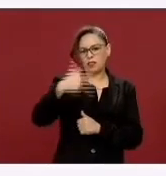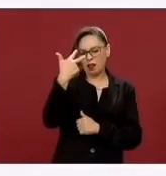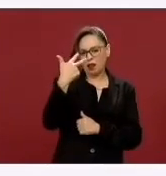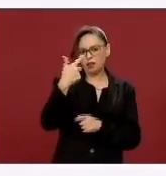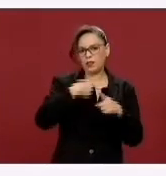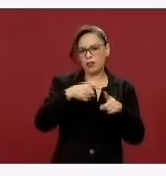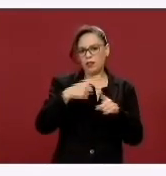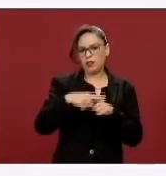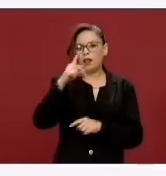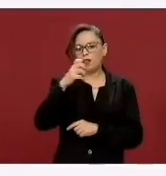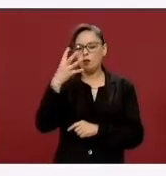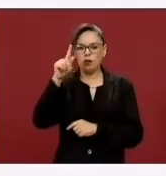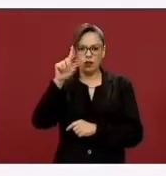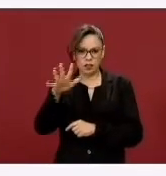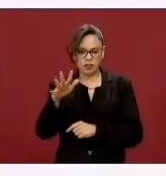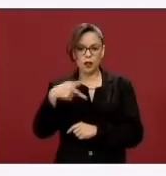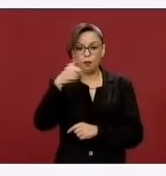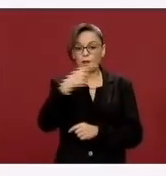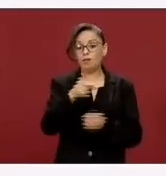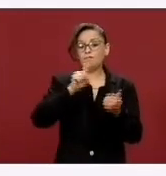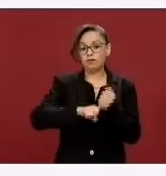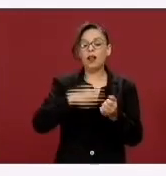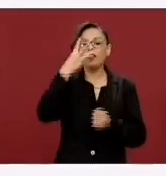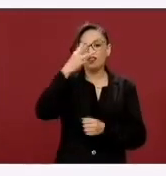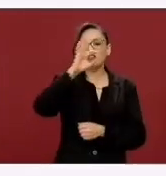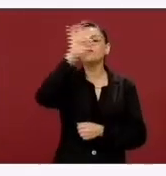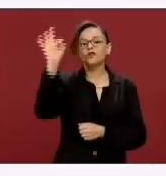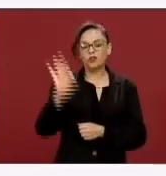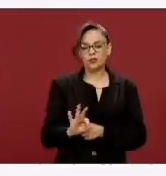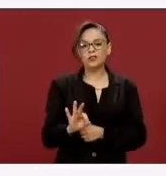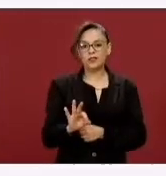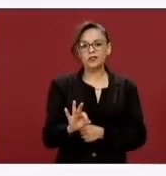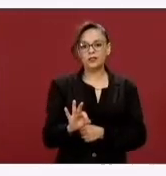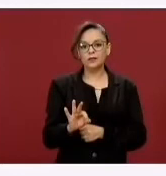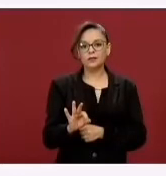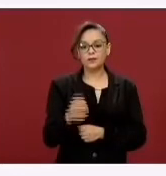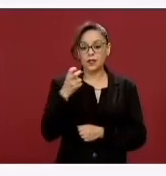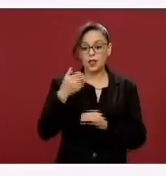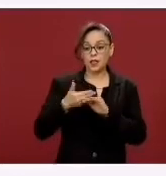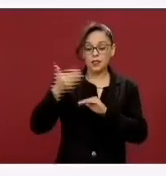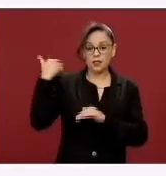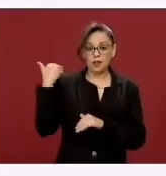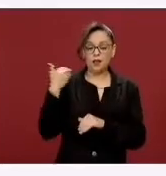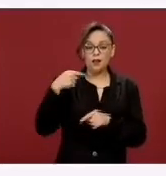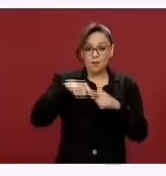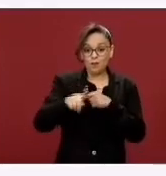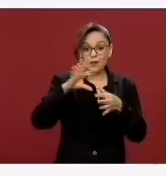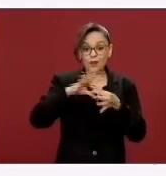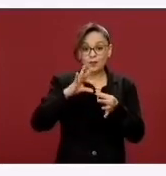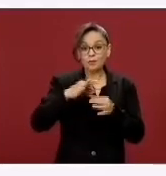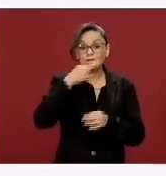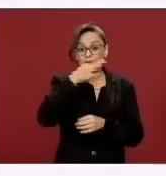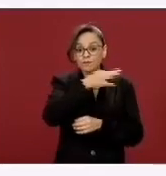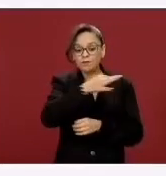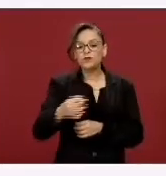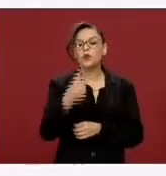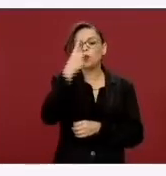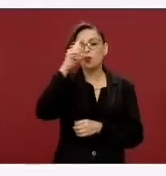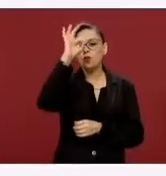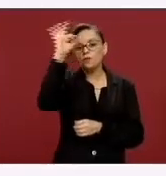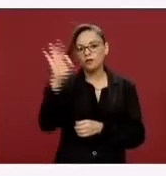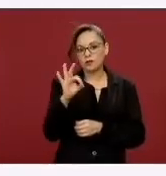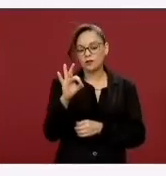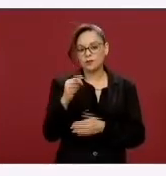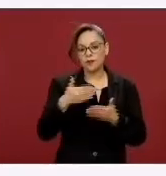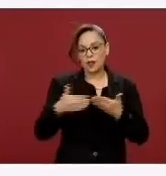pero esto representa el 3%. Esto lo empezamos a anunciar cuando esto era el 1% y debemos estar conscientes que esto